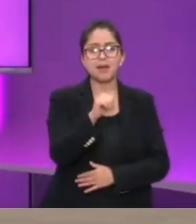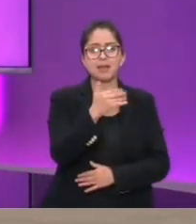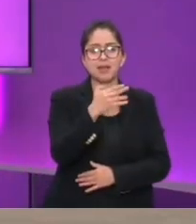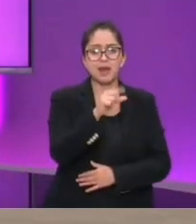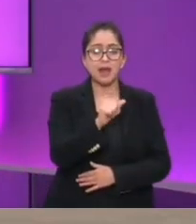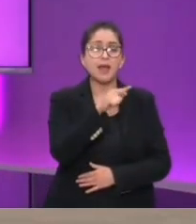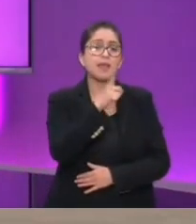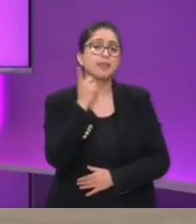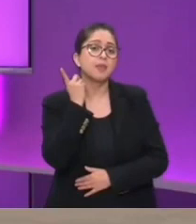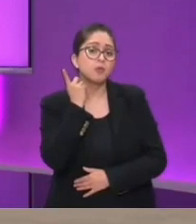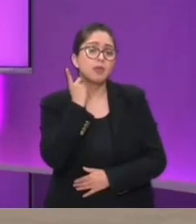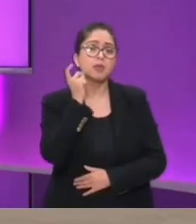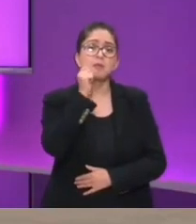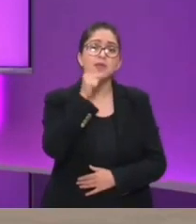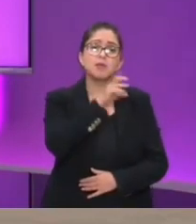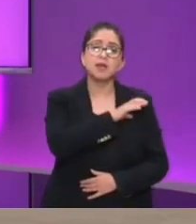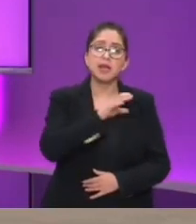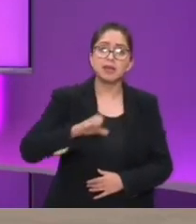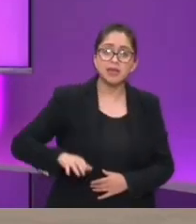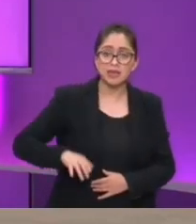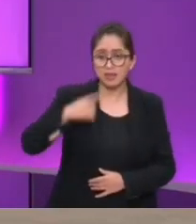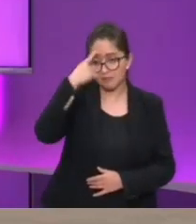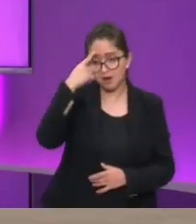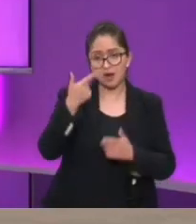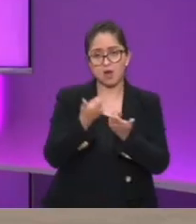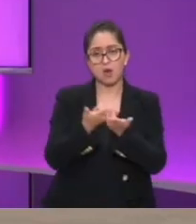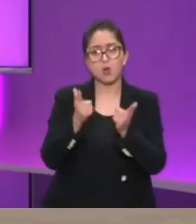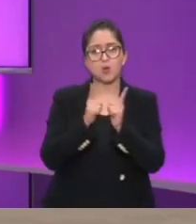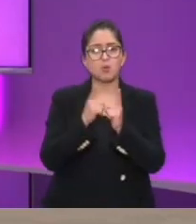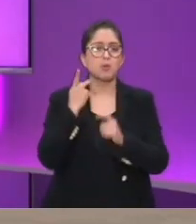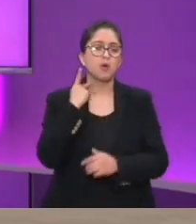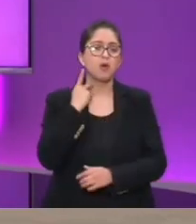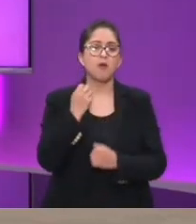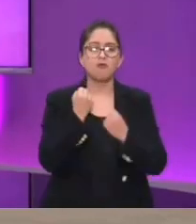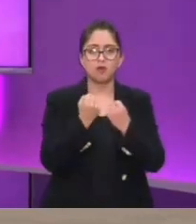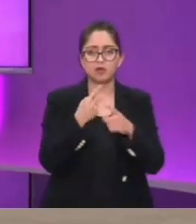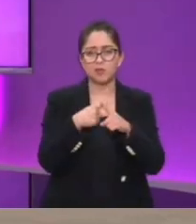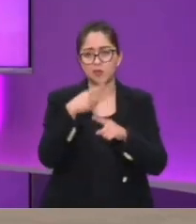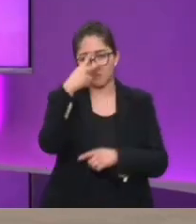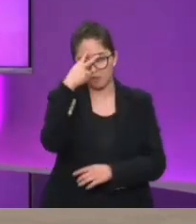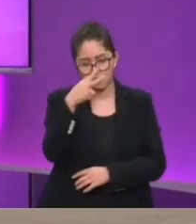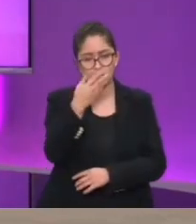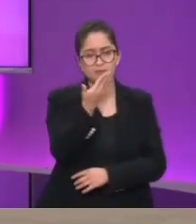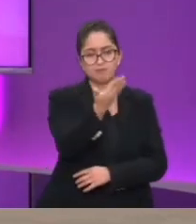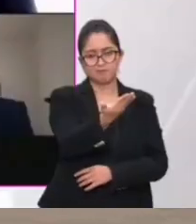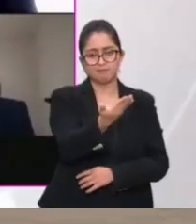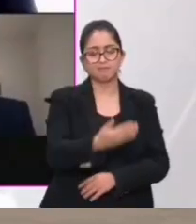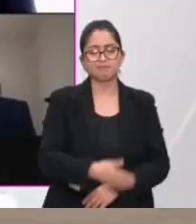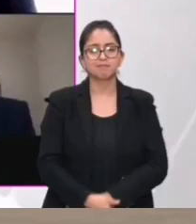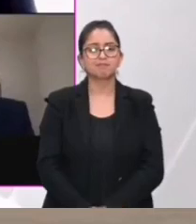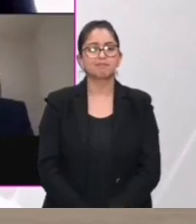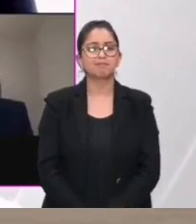y candidata nuevamente a diputada por el partido Fuerza por México, pide la palabra. Adelante.